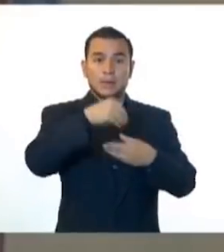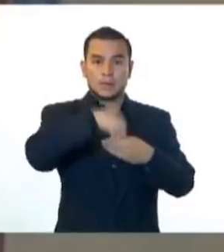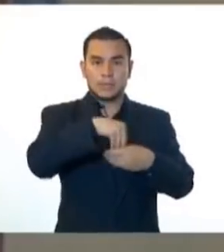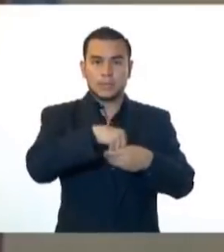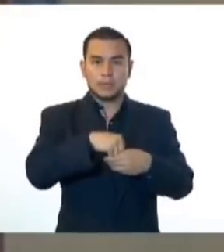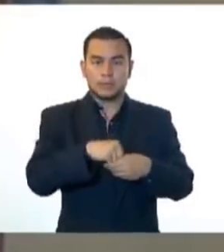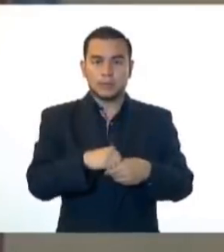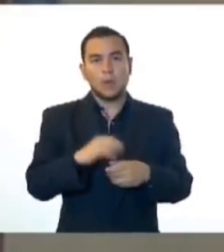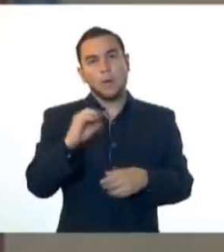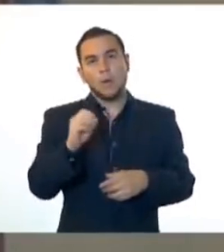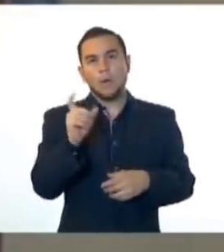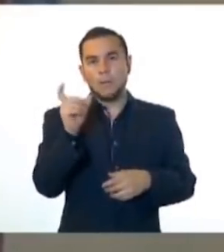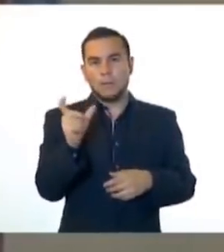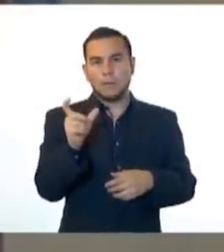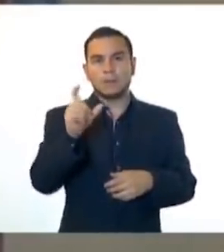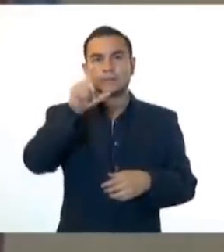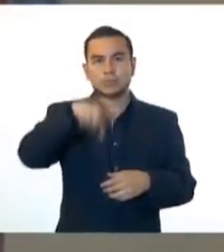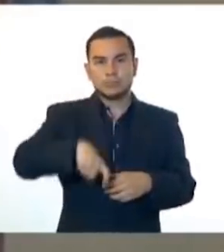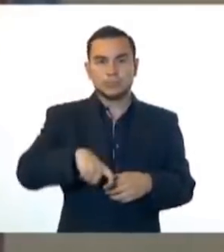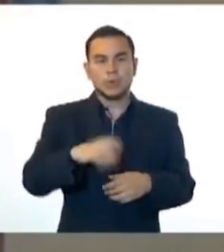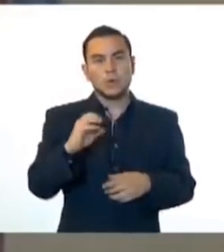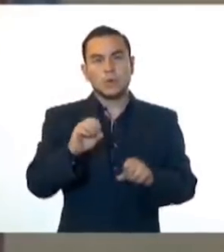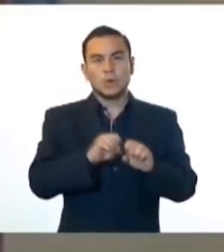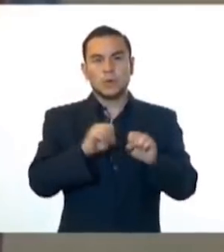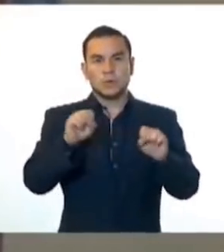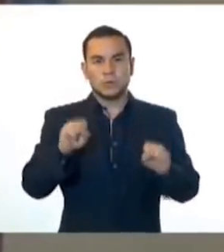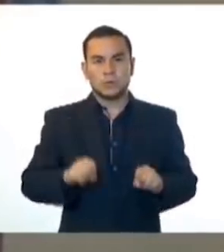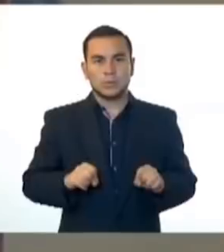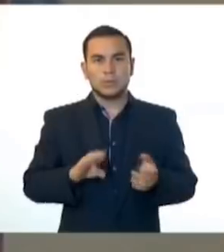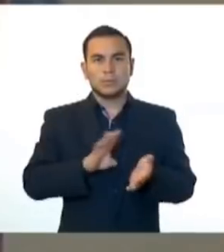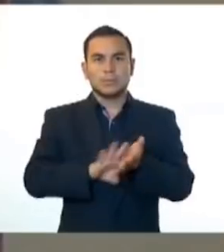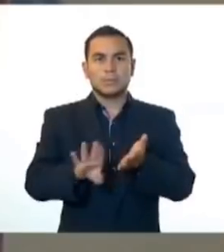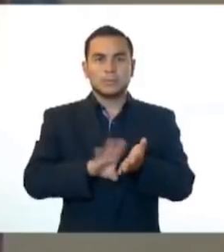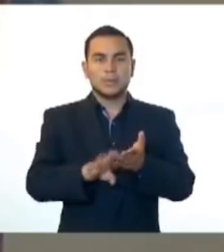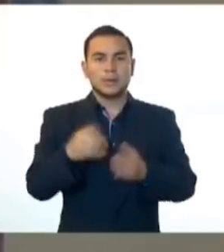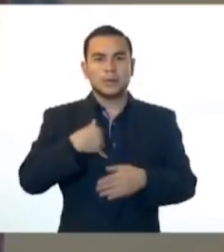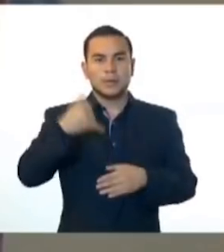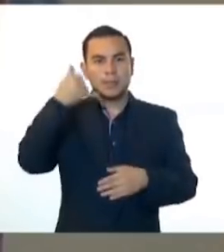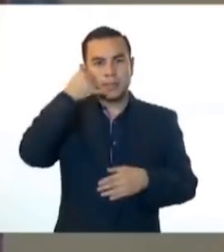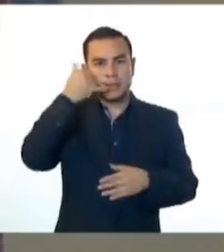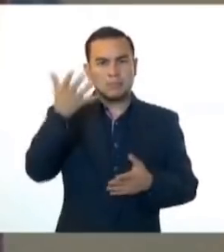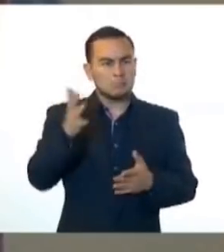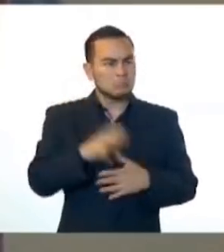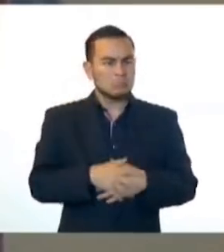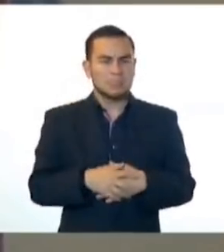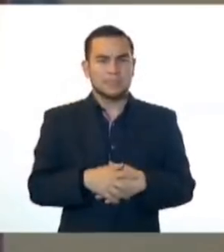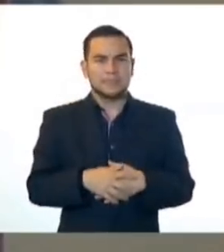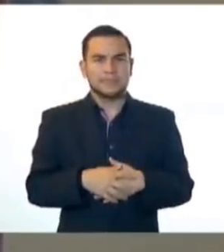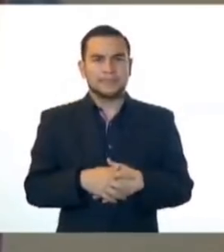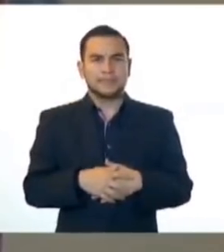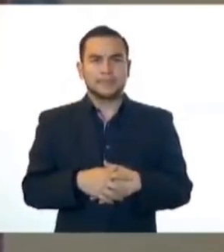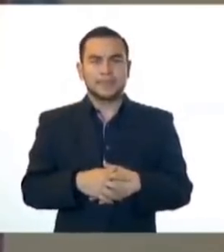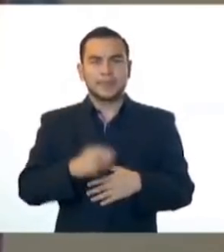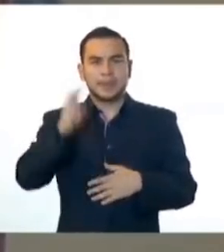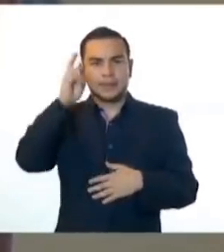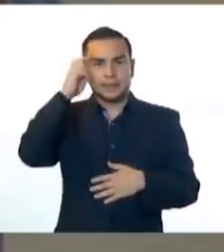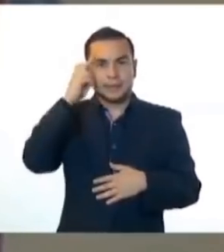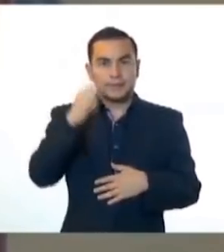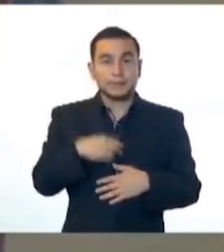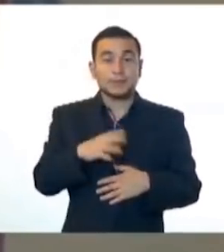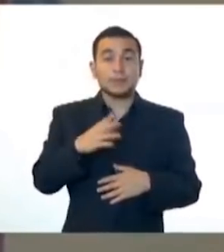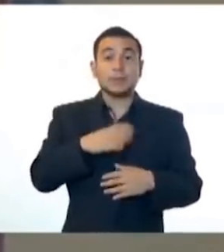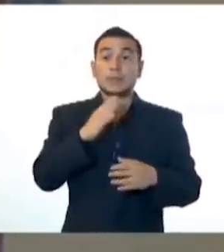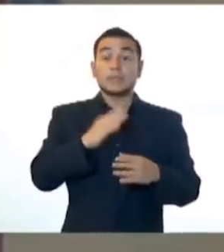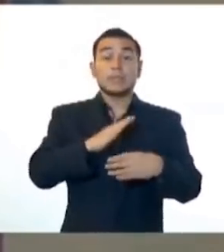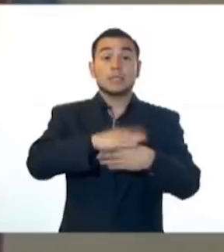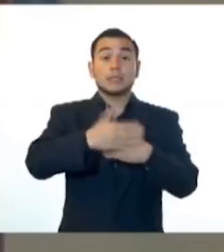banco o tarjeta de débito o un sistema de pago a través de celular, En ese caso, pues vamos a depositarle